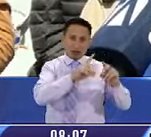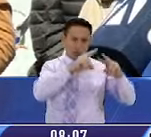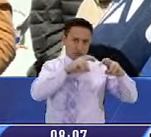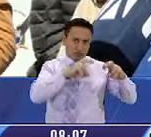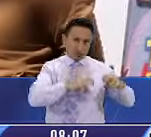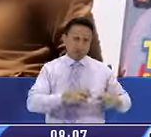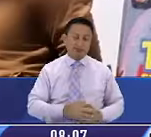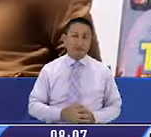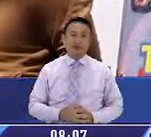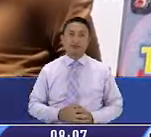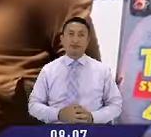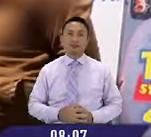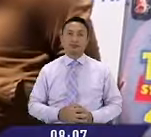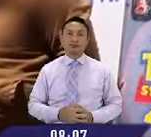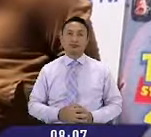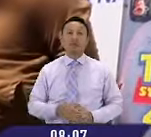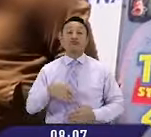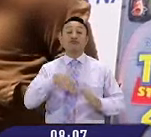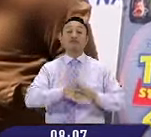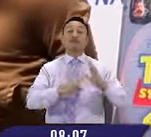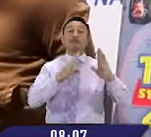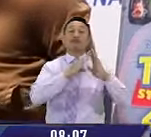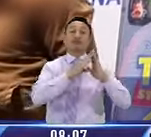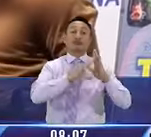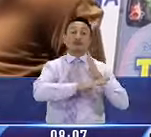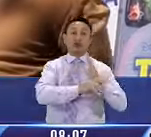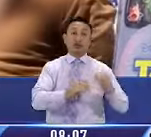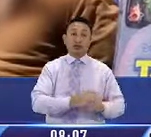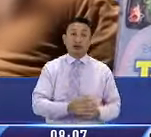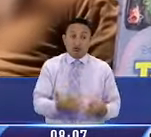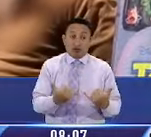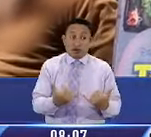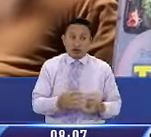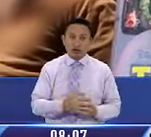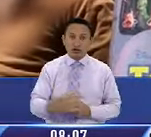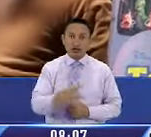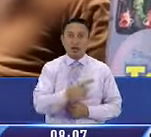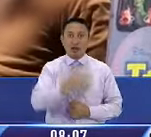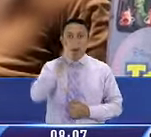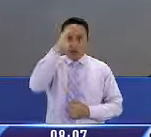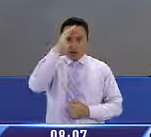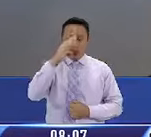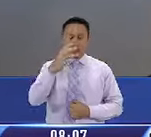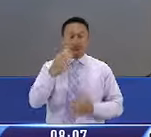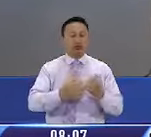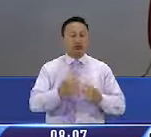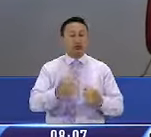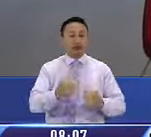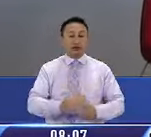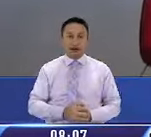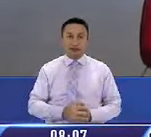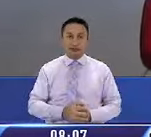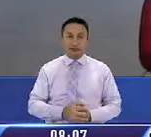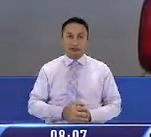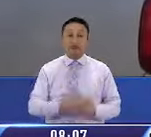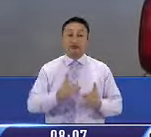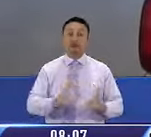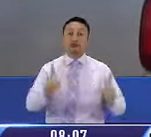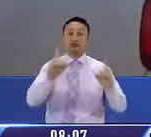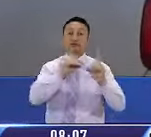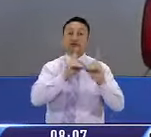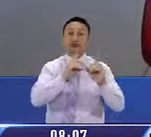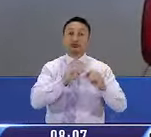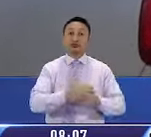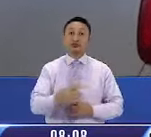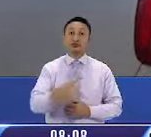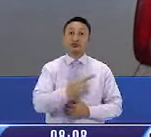bases de datos respectivas. El robo a domicilios en el distrito Quitumbe se ha vuelto la piedra en el zapato de la policía, ya que según las cifras de la institución del orden,